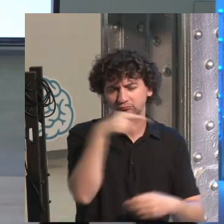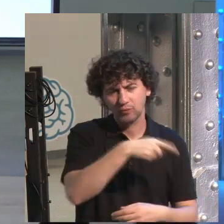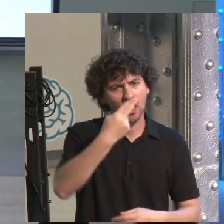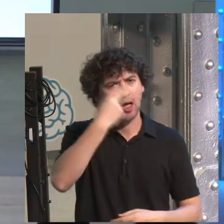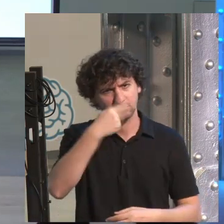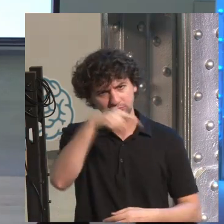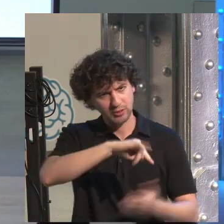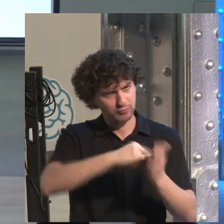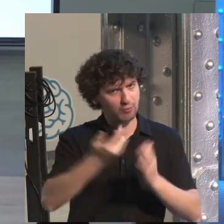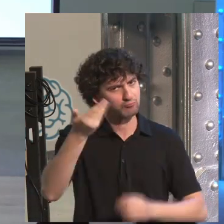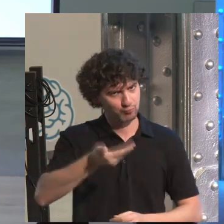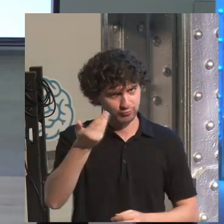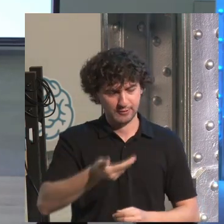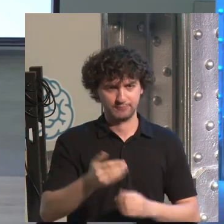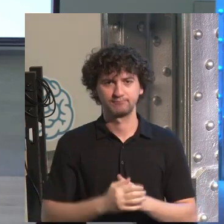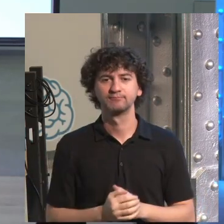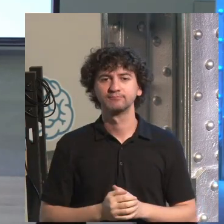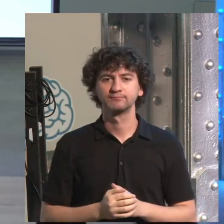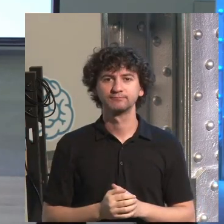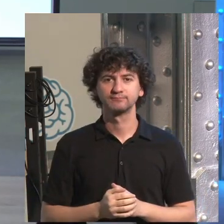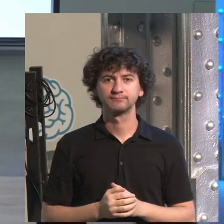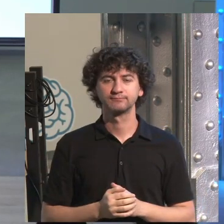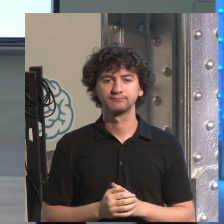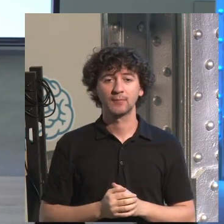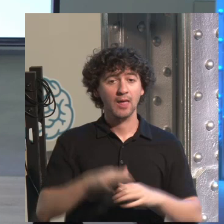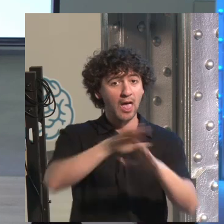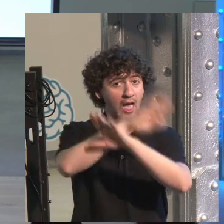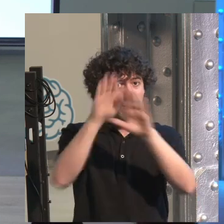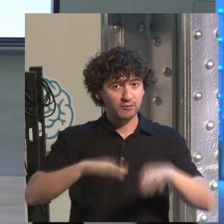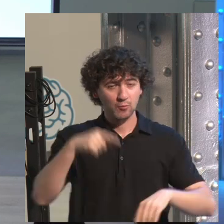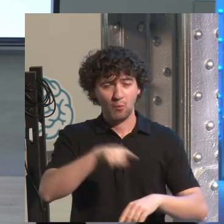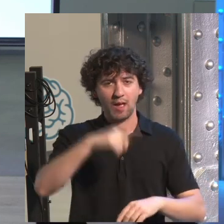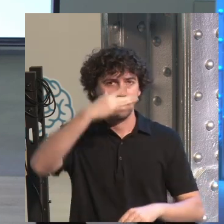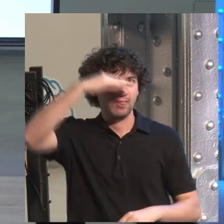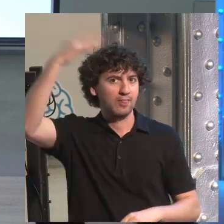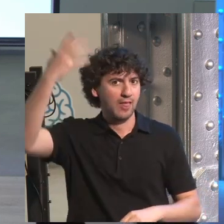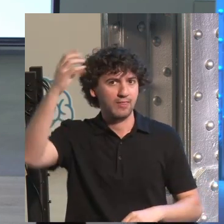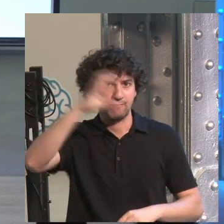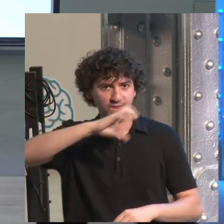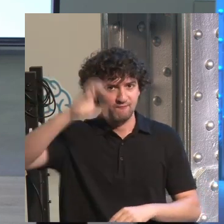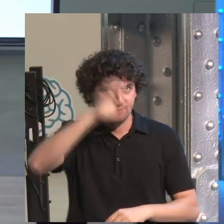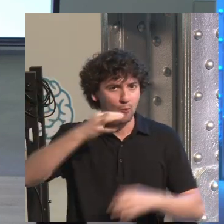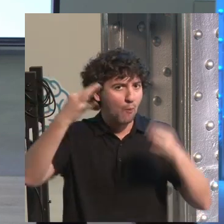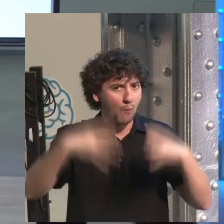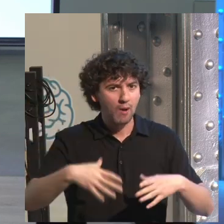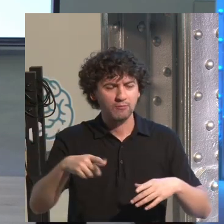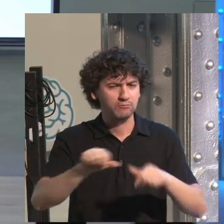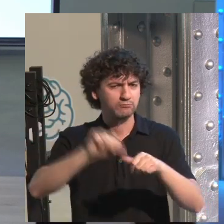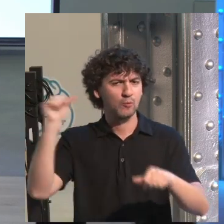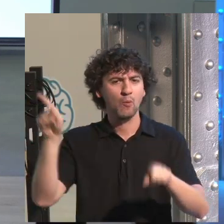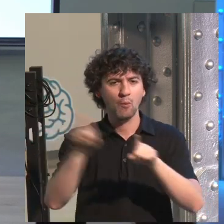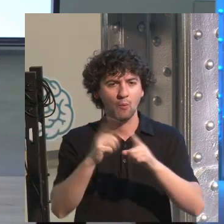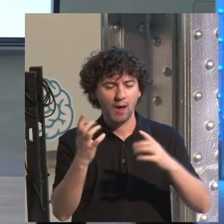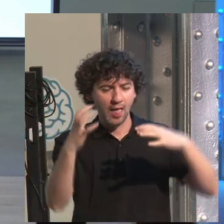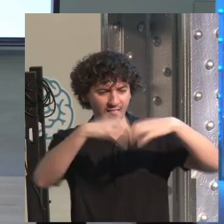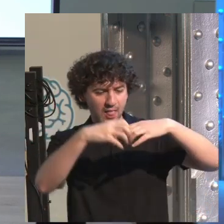tecnologías. Y finalmente, aunque parezca ciencia ficción, esto es una realidad desde hace muchos años, son los implantes